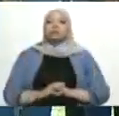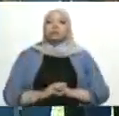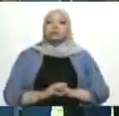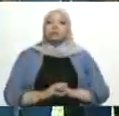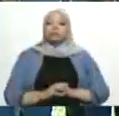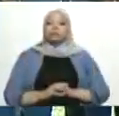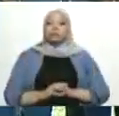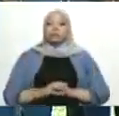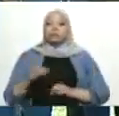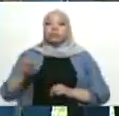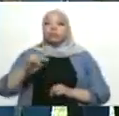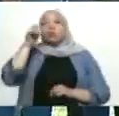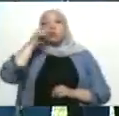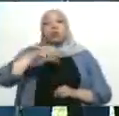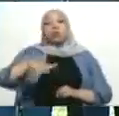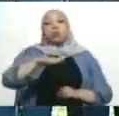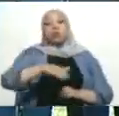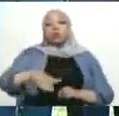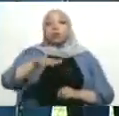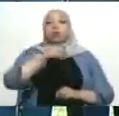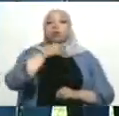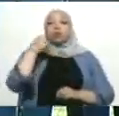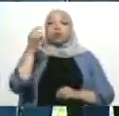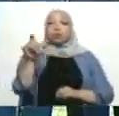no hubo ni un solo muerto.